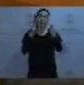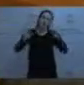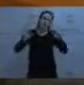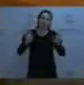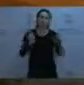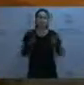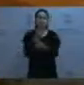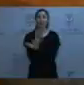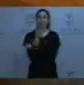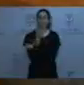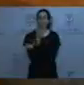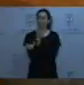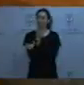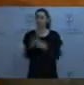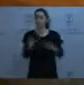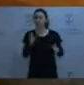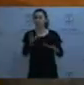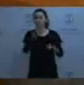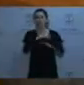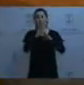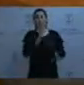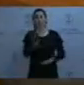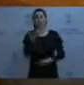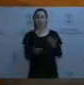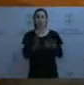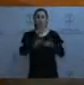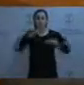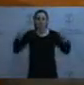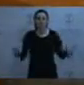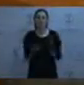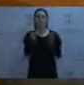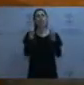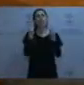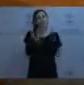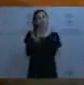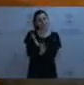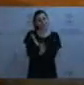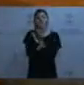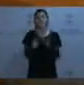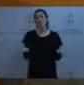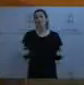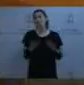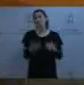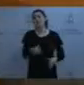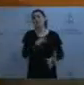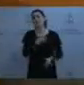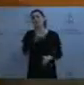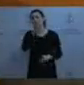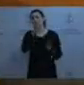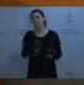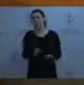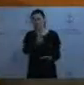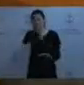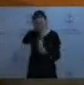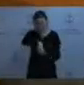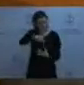es malo porque justamente la evaluación es para la mejora. Pero hemos dicho que, desgraciadamente, en su naturaleza, esta